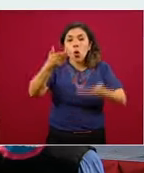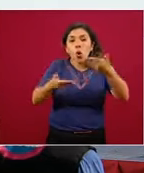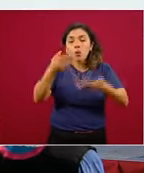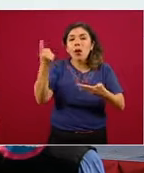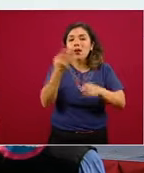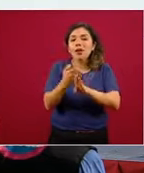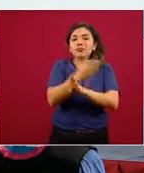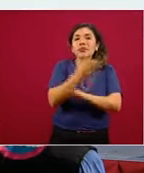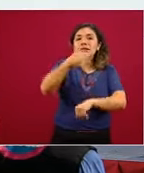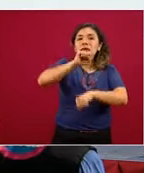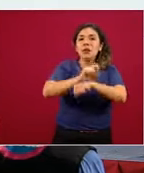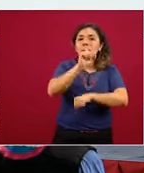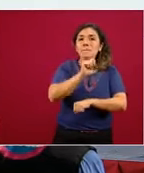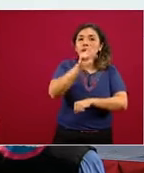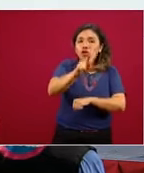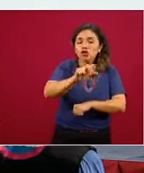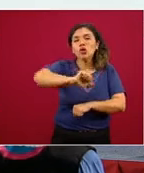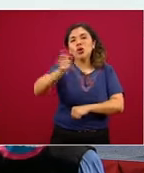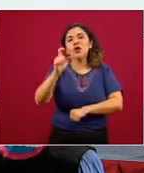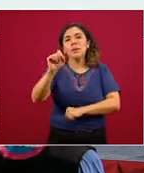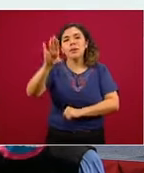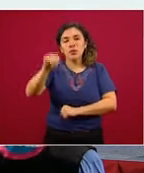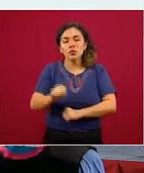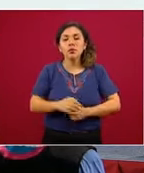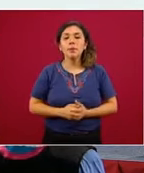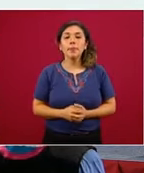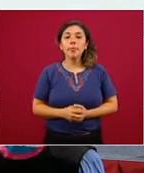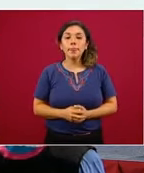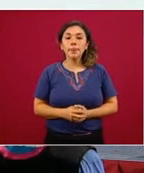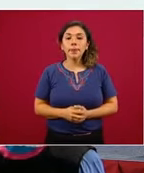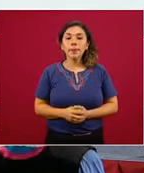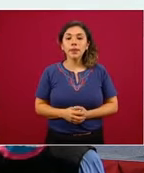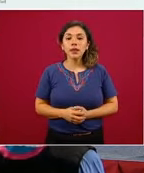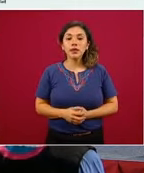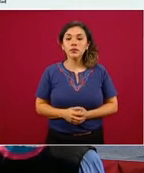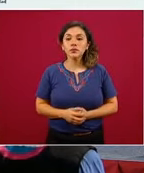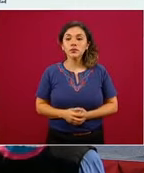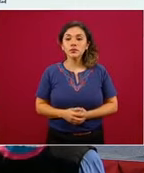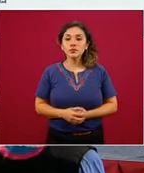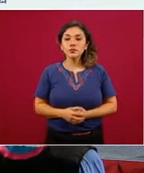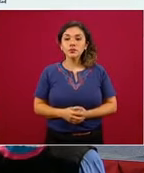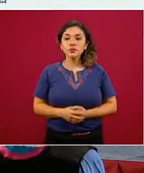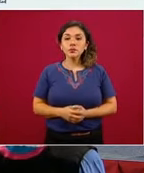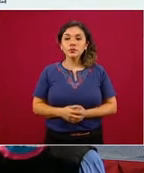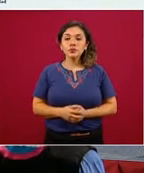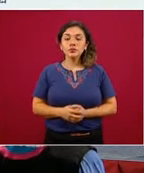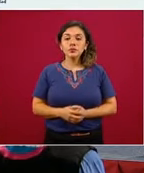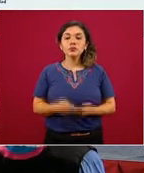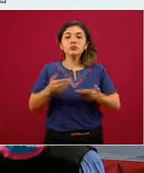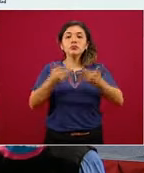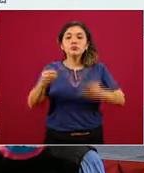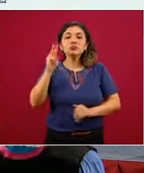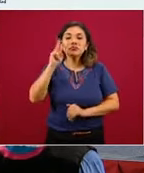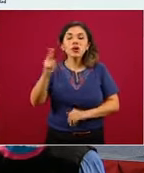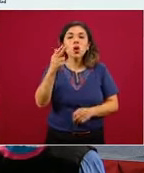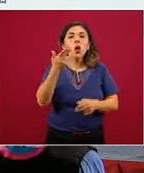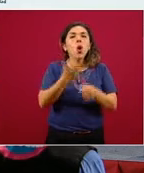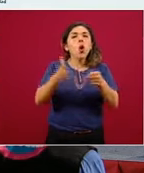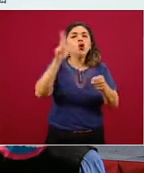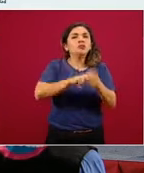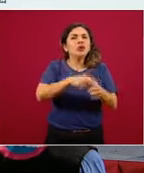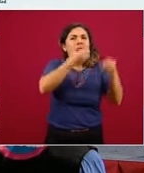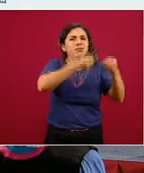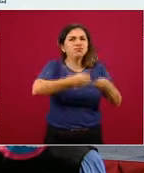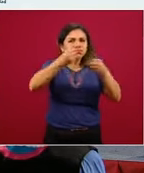28 y la semana 29. Veamos la siguiente diapositiva. Vamos a ver la ocupación de